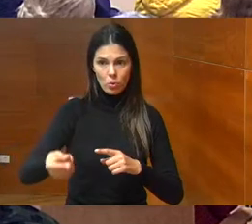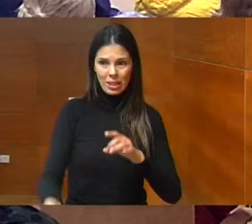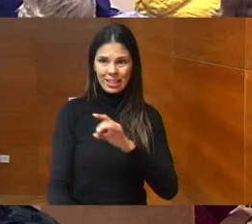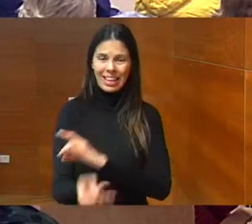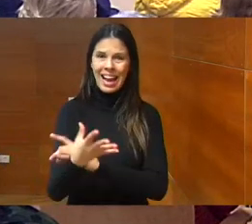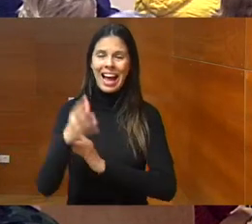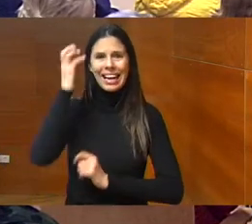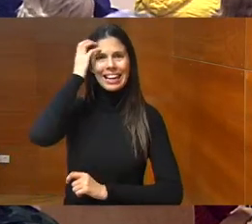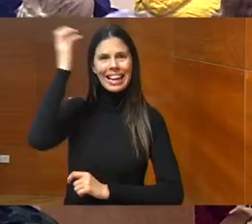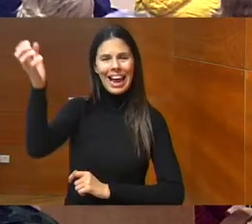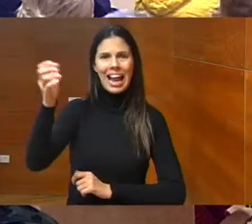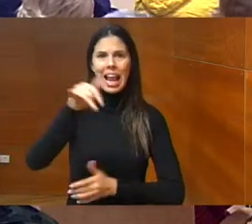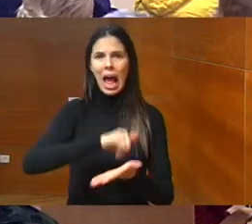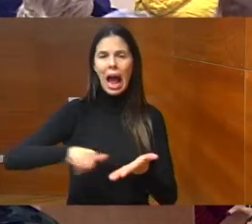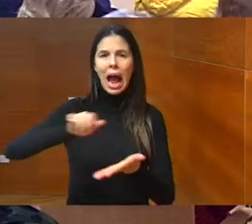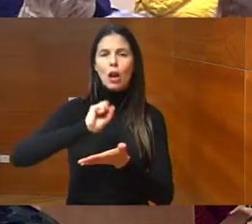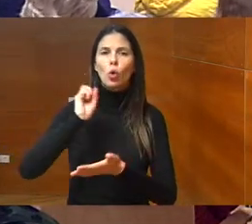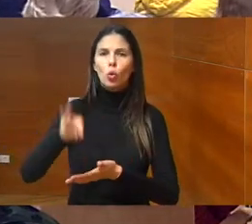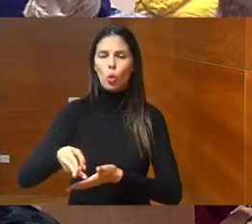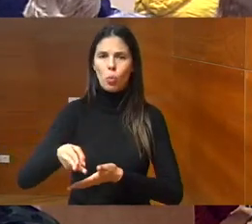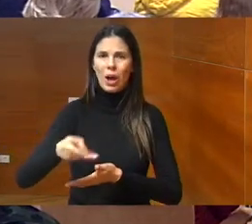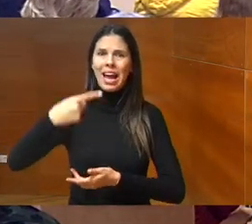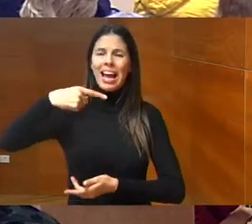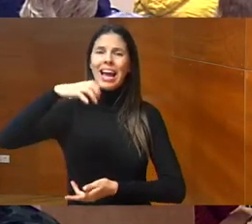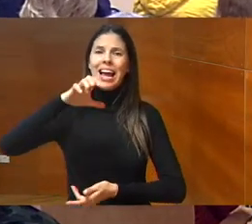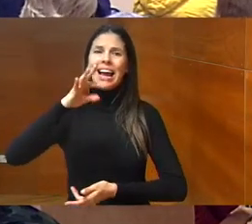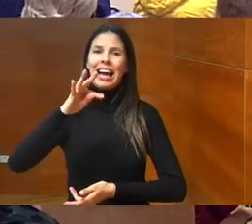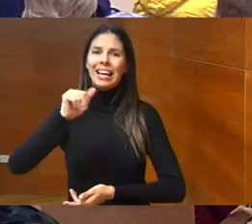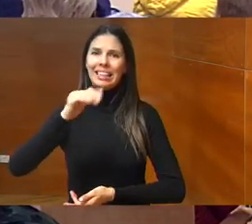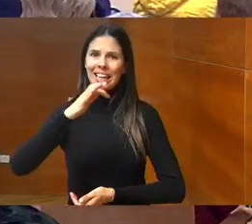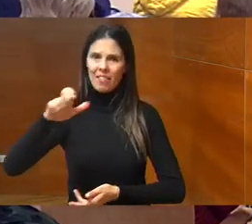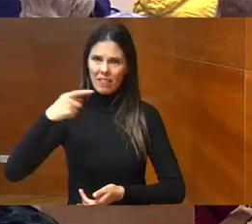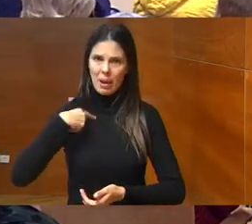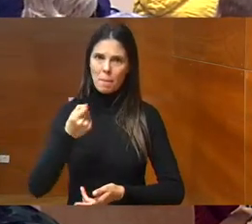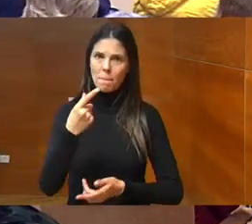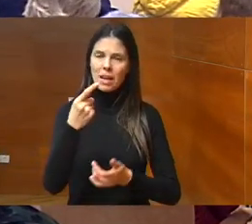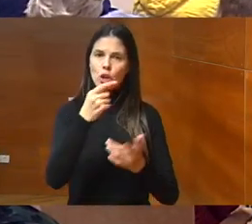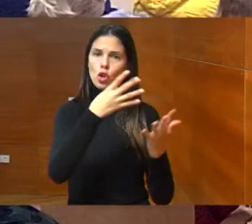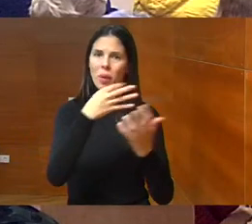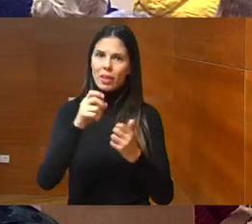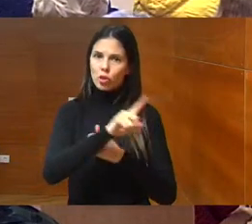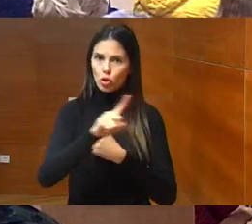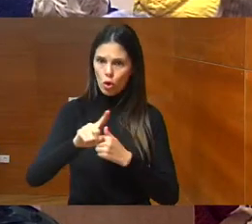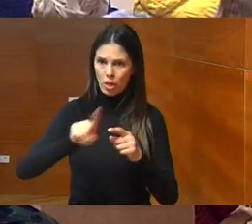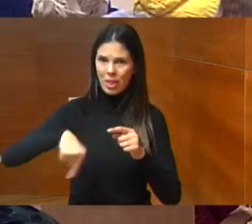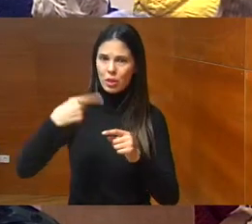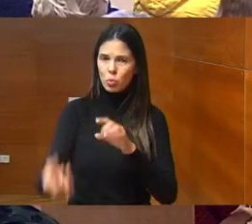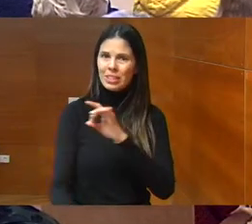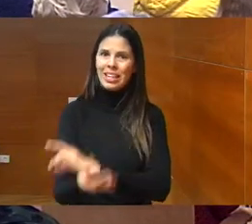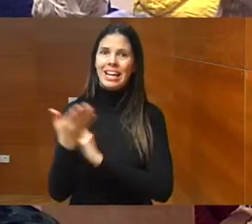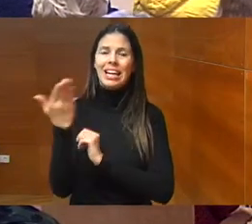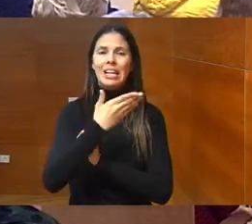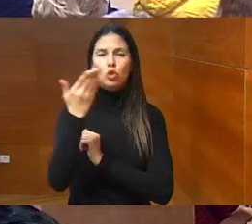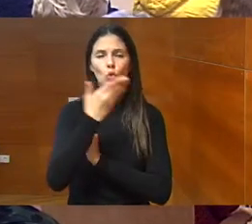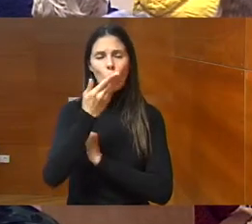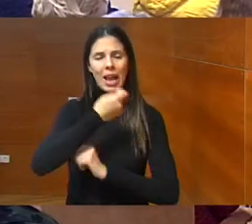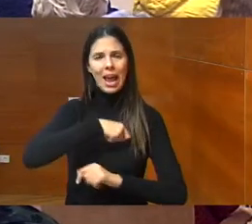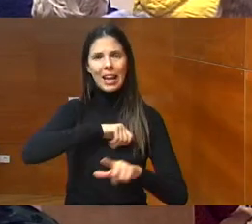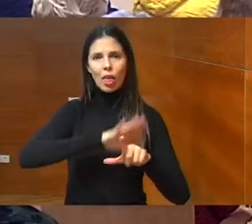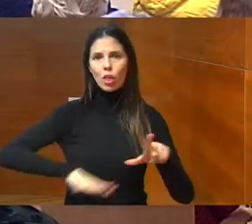getafe que se funde en 1911 1913 se crea escola Nacional de Aviación civil